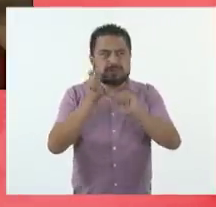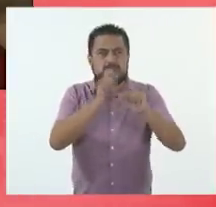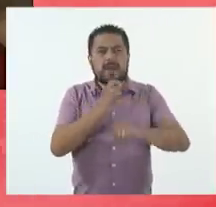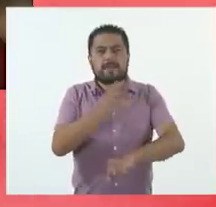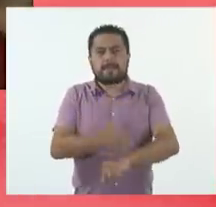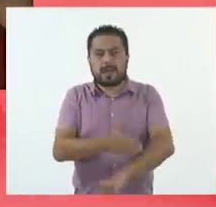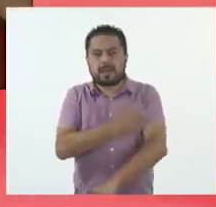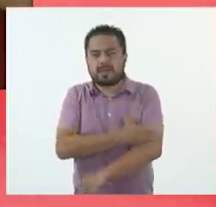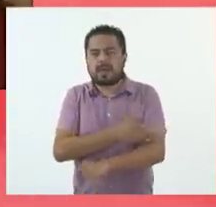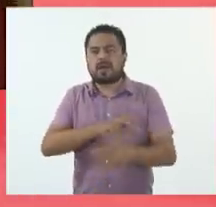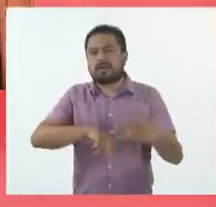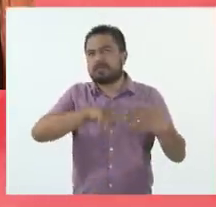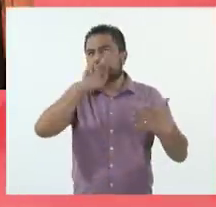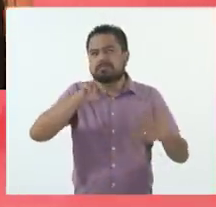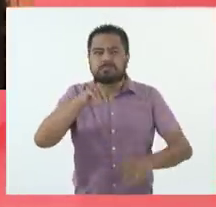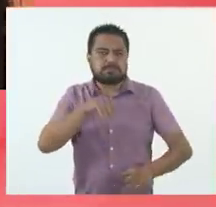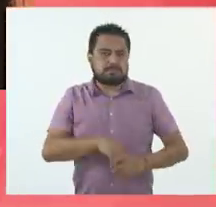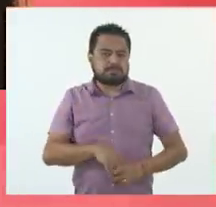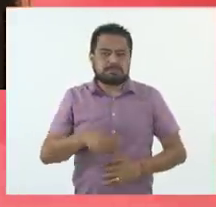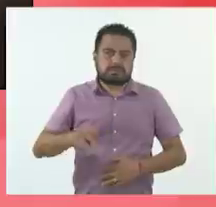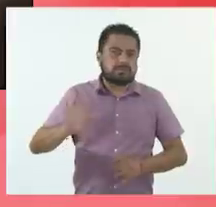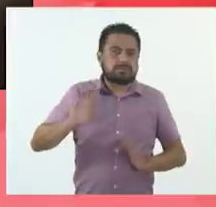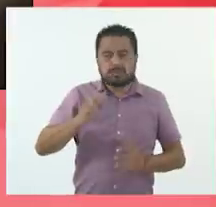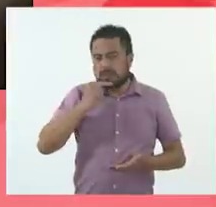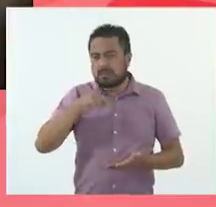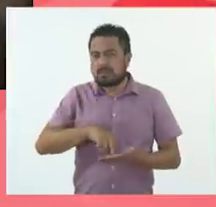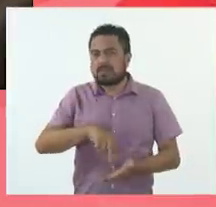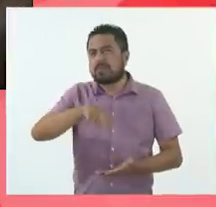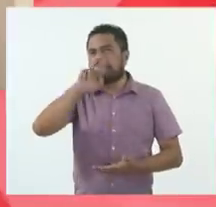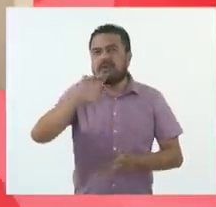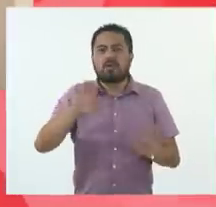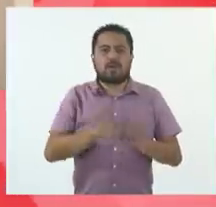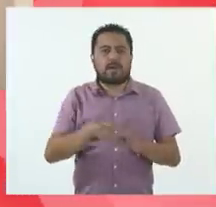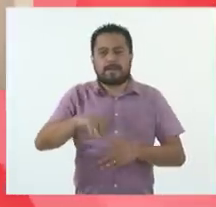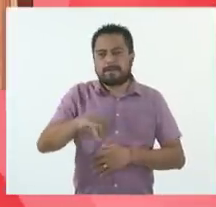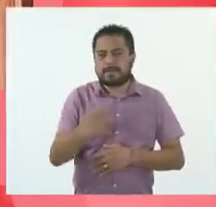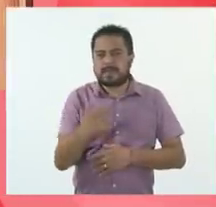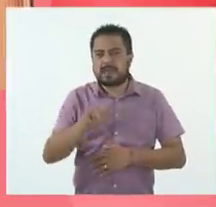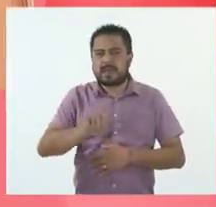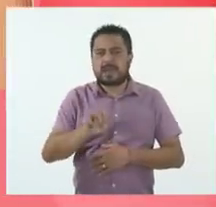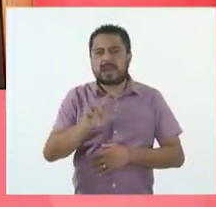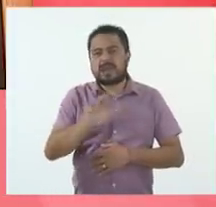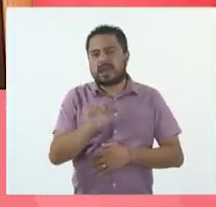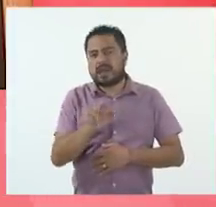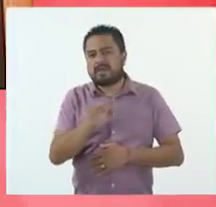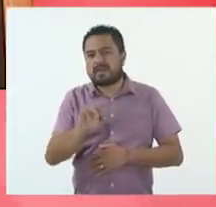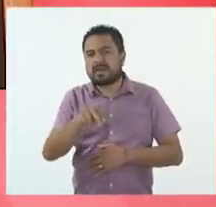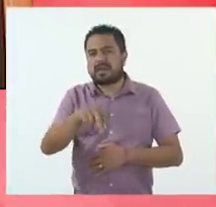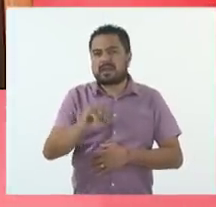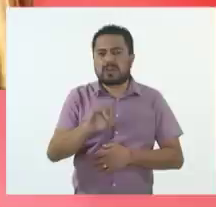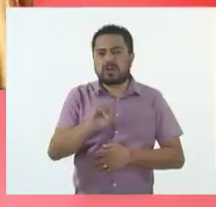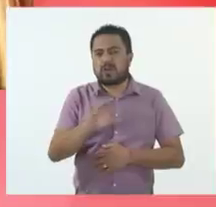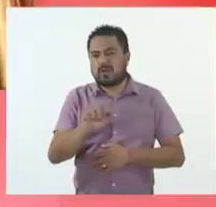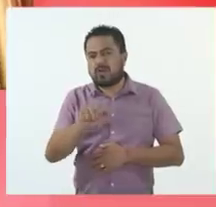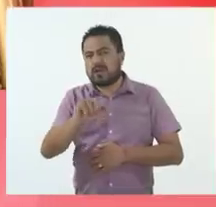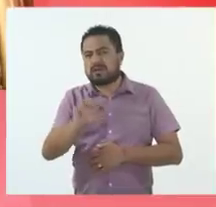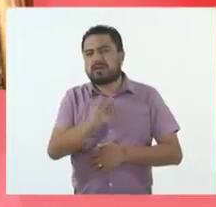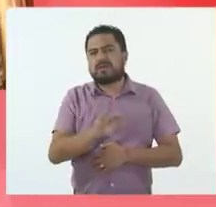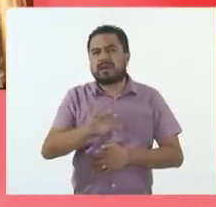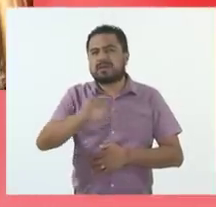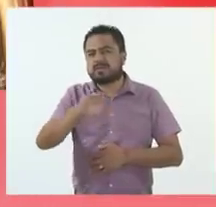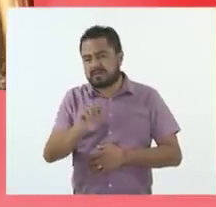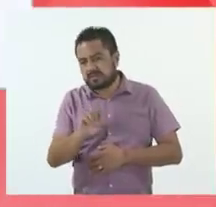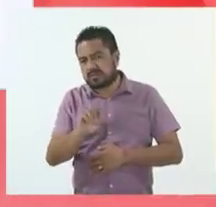madera, pinturas anónimas y óleos de autores como Miguel Cabrera, José de Alcíbar, Nicolás Rodríguez y Francisco